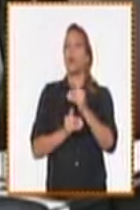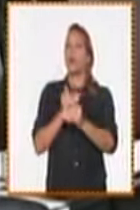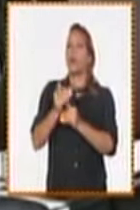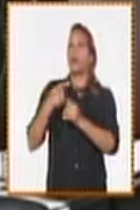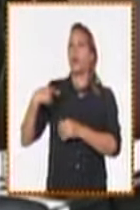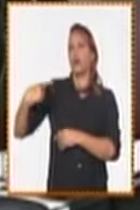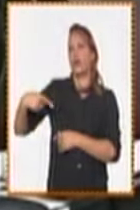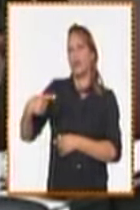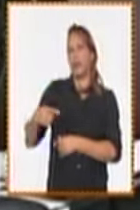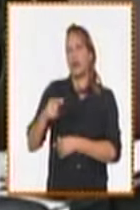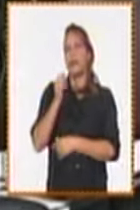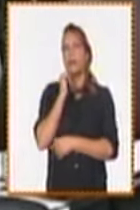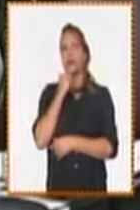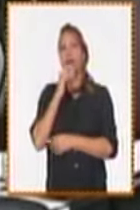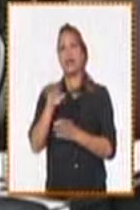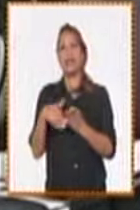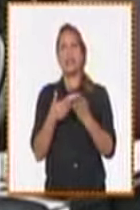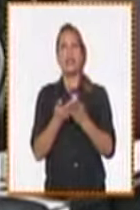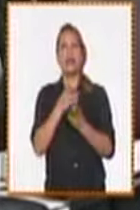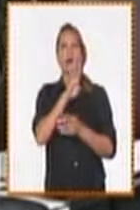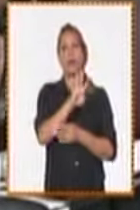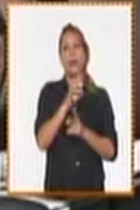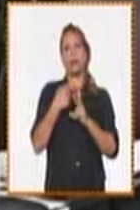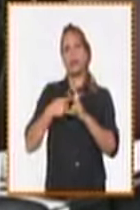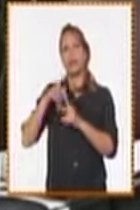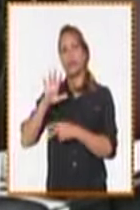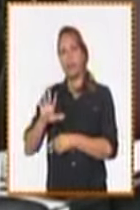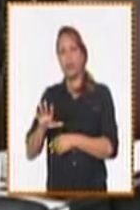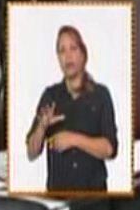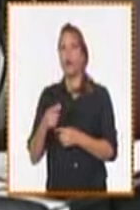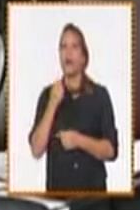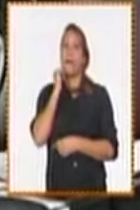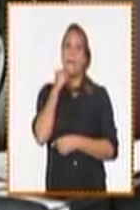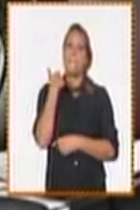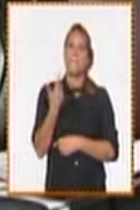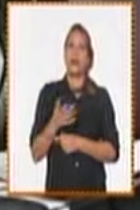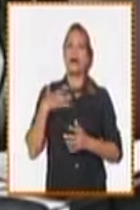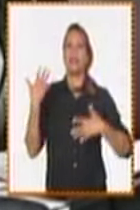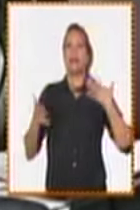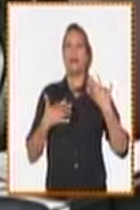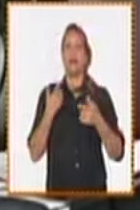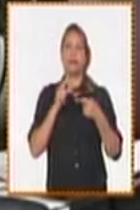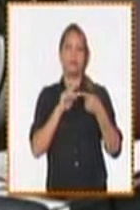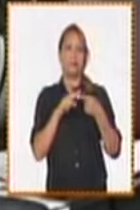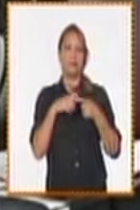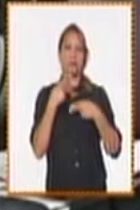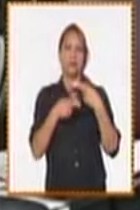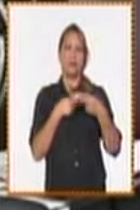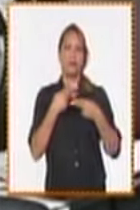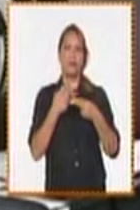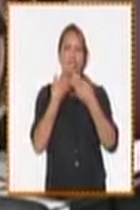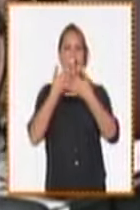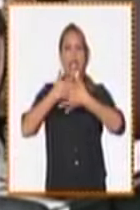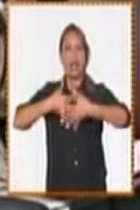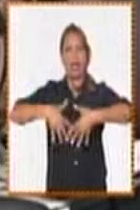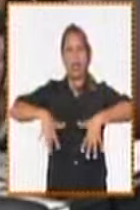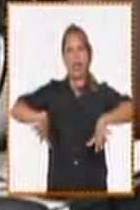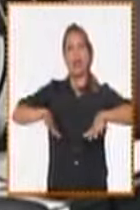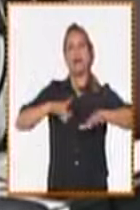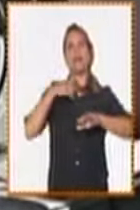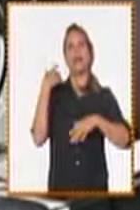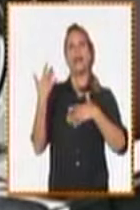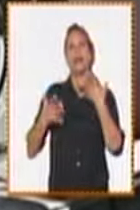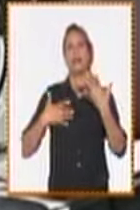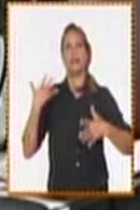el mayor peso lo van a tener los días 4 y 5, porque el día 4 vamos a estar realizando la gala para celebrar